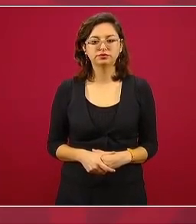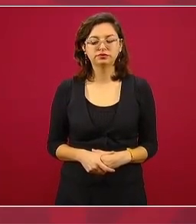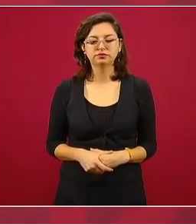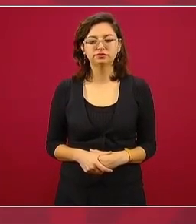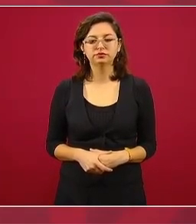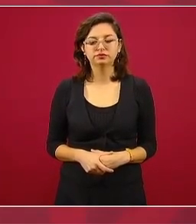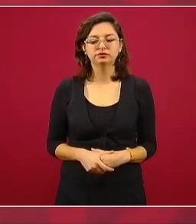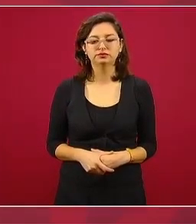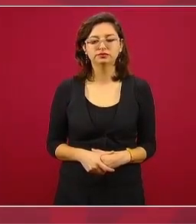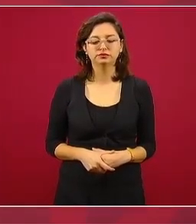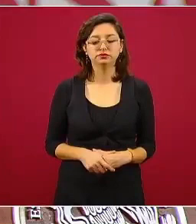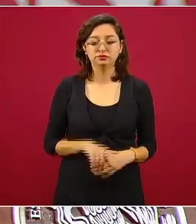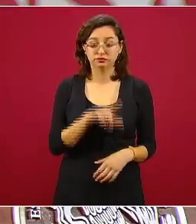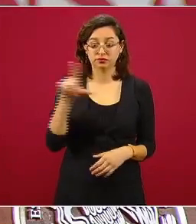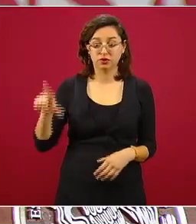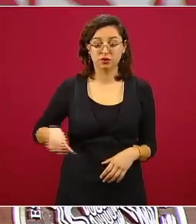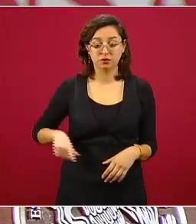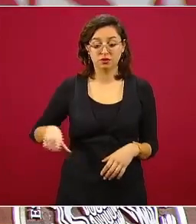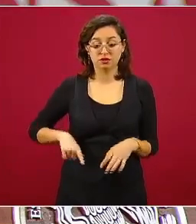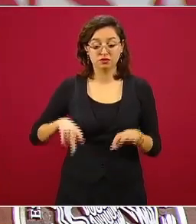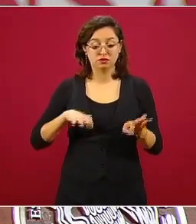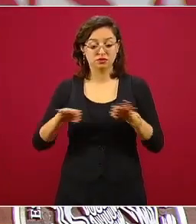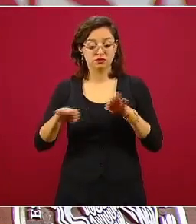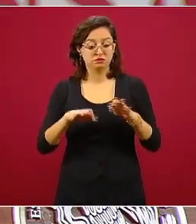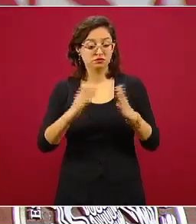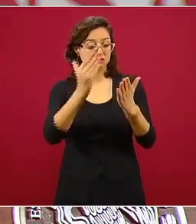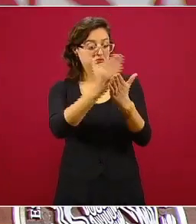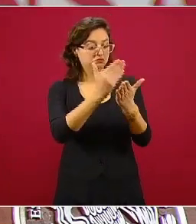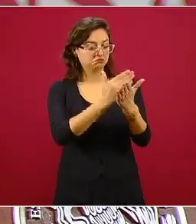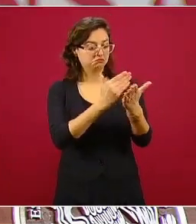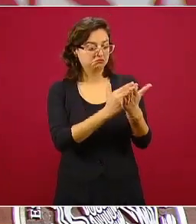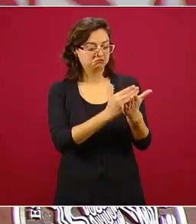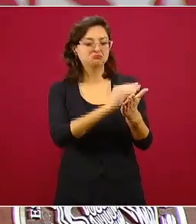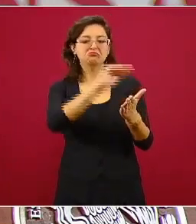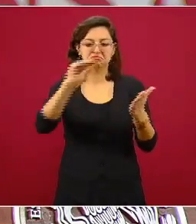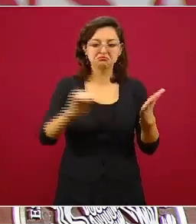agenda, en el debate público.